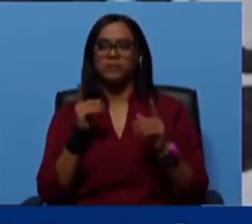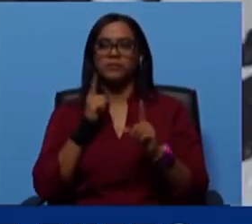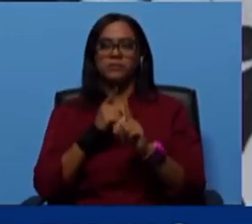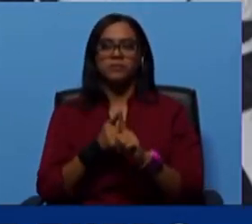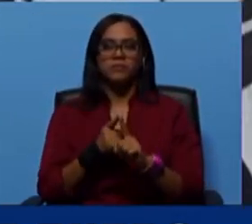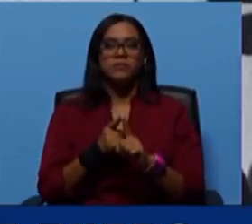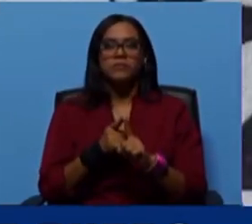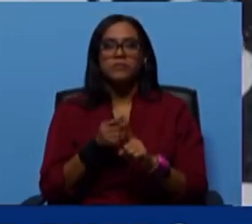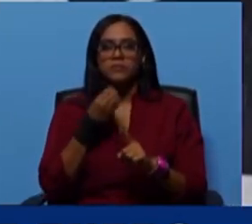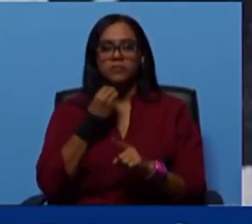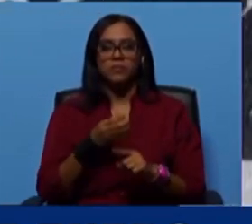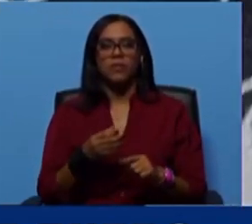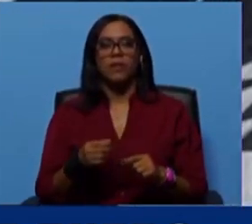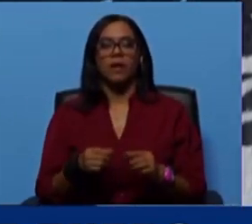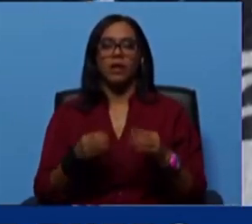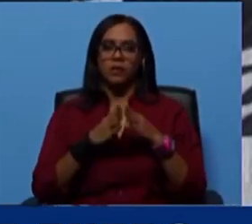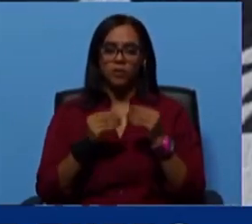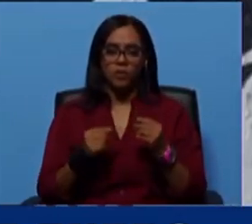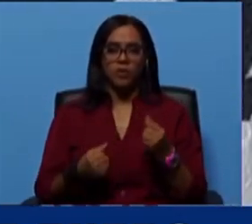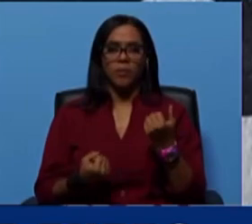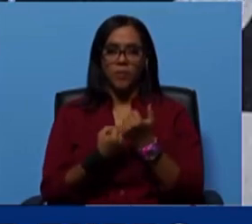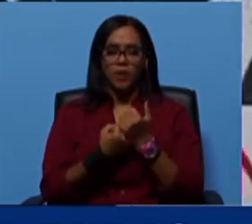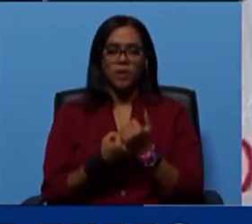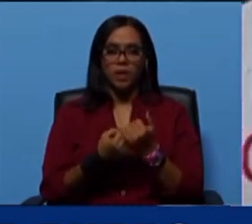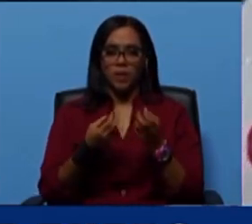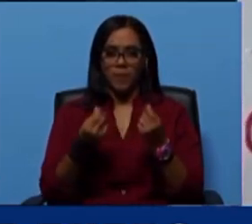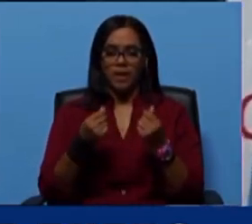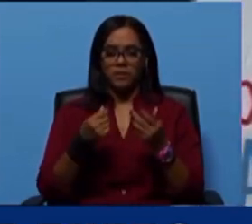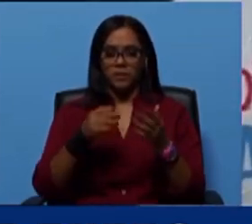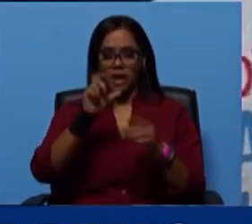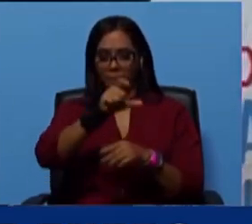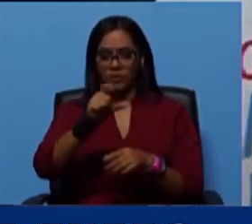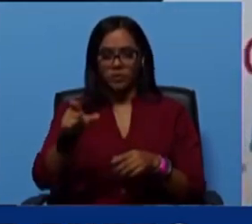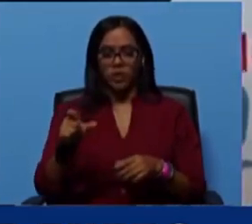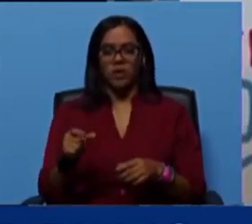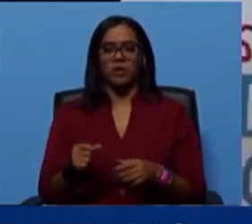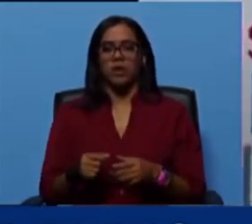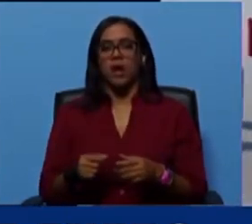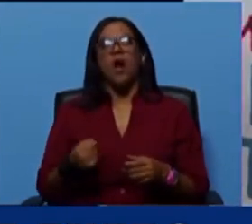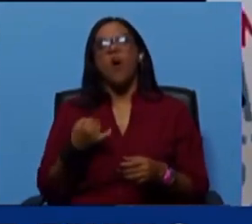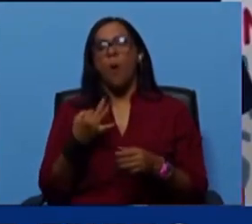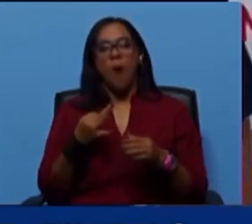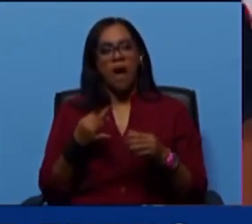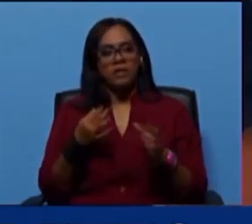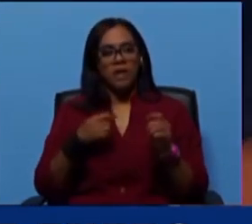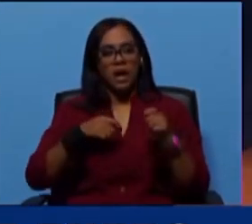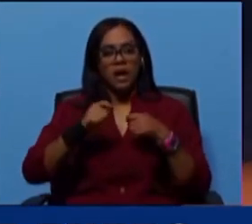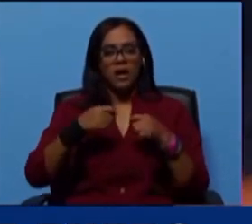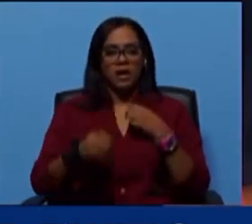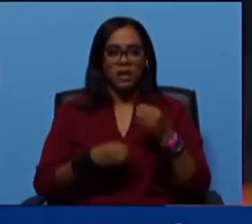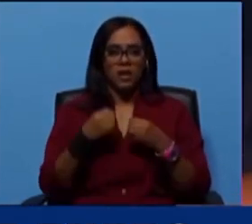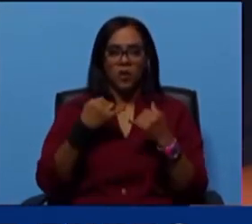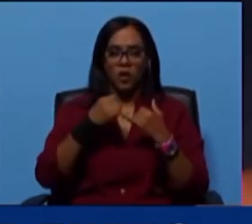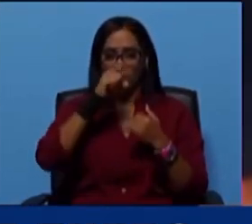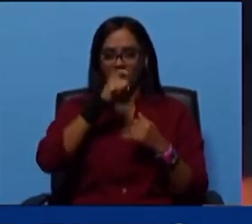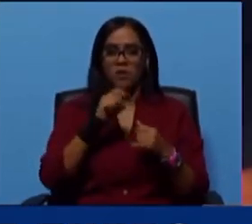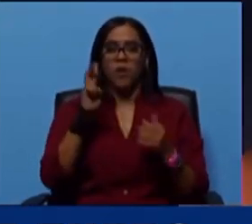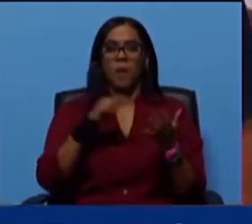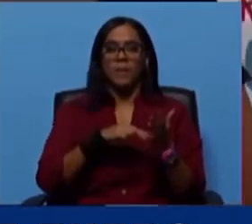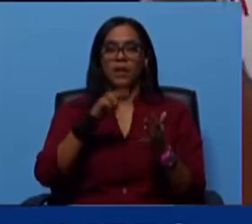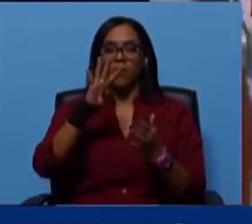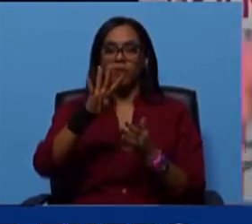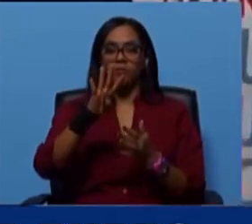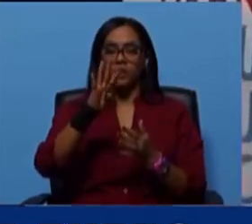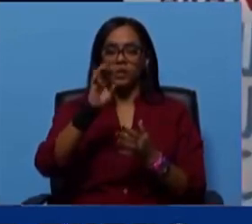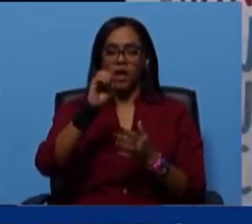bodegueros? Bueno, que todo impacte en los precios al consumidor. Claro. Ahora bien, ¿cuántas bodegas es que han instalado en el último año? 2.408